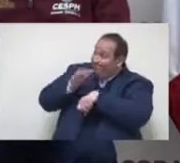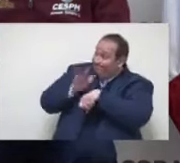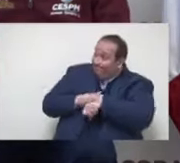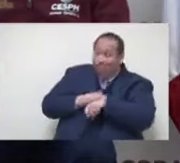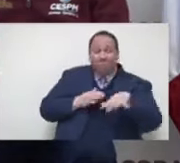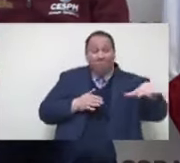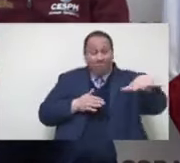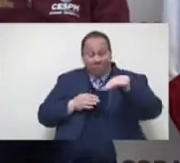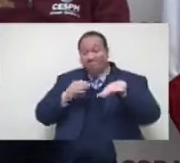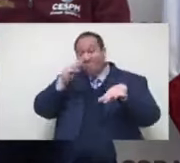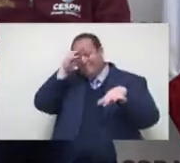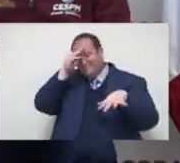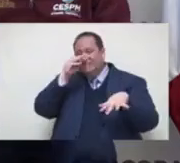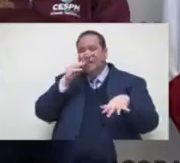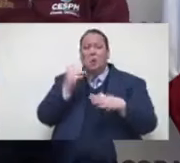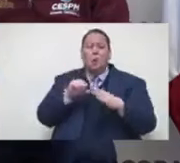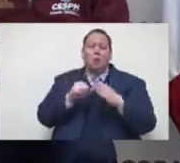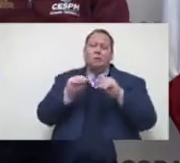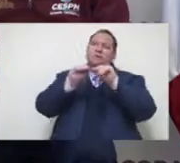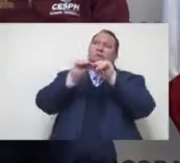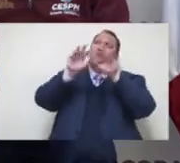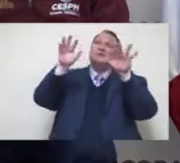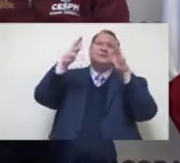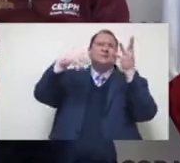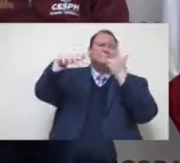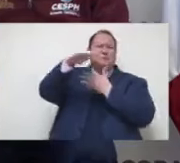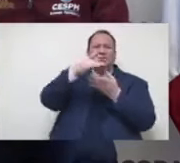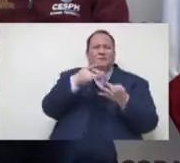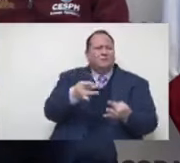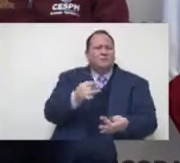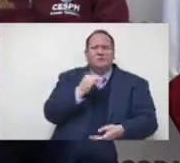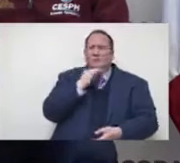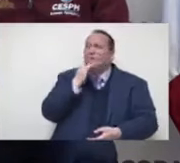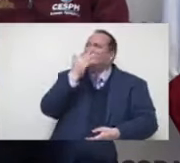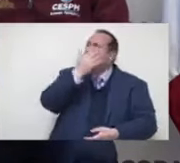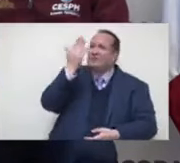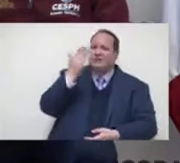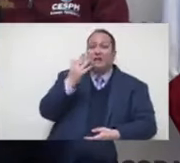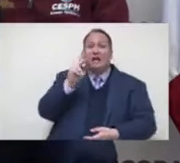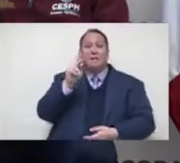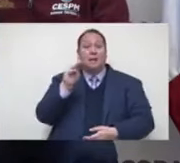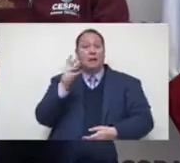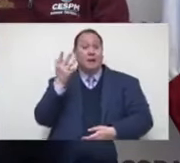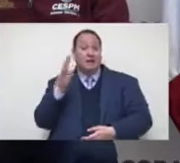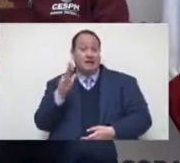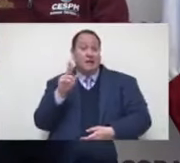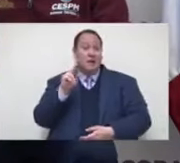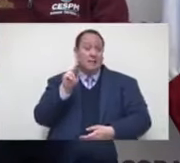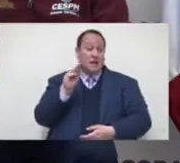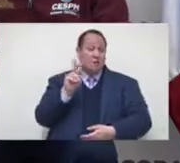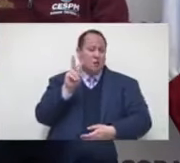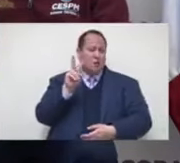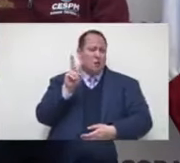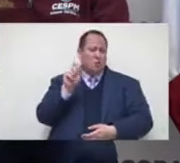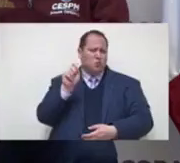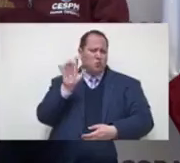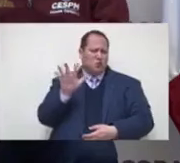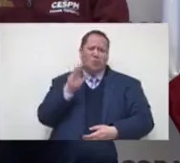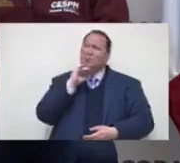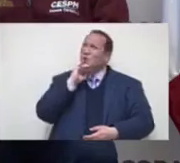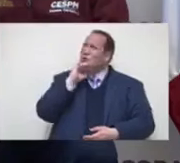Ciudad de Mexicali, amanecimos con muy mala calidad del aire en PM10, en PM2.5 con